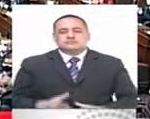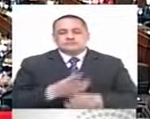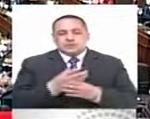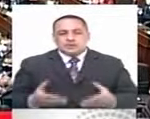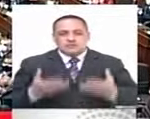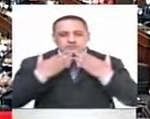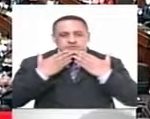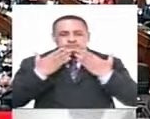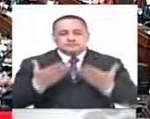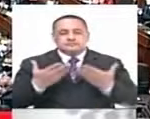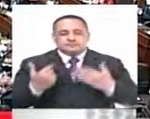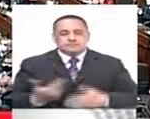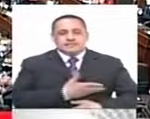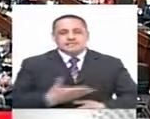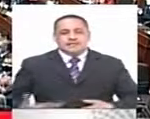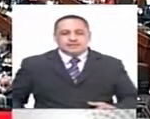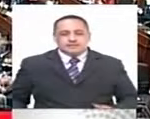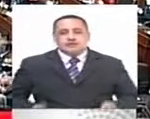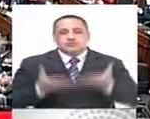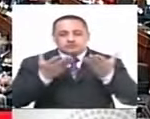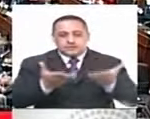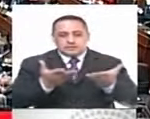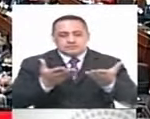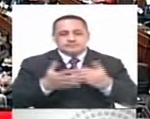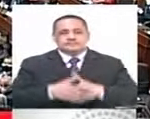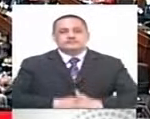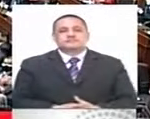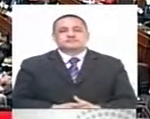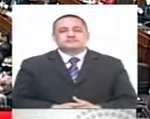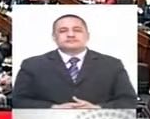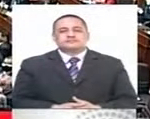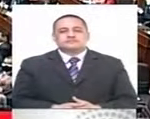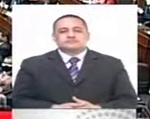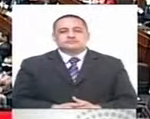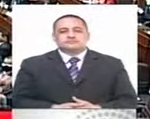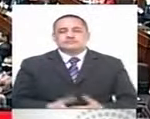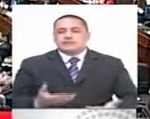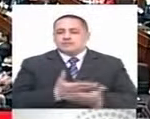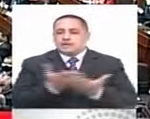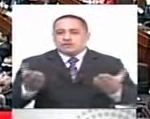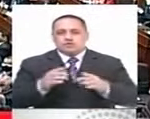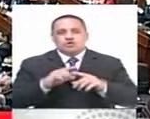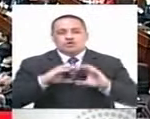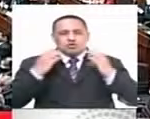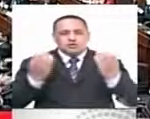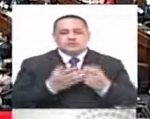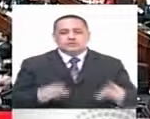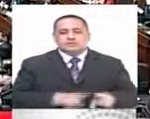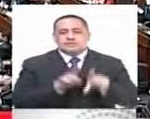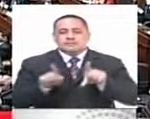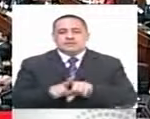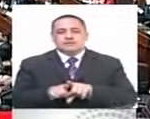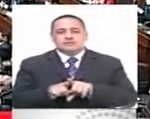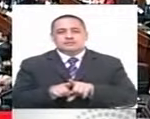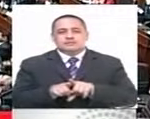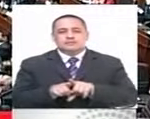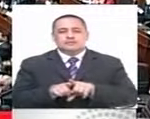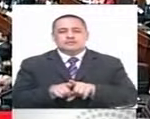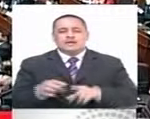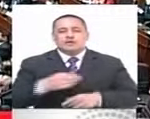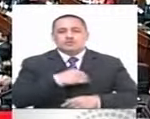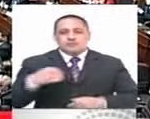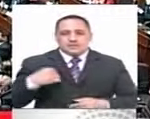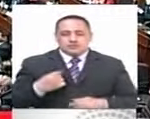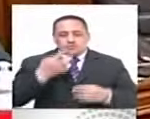Muchísimas gracias, señora presidenta, a través de usted, a todos los congresistas y a todos los